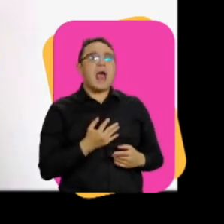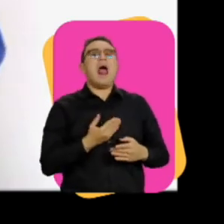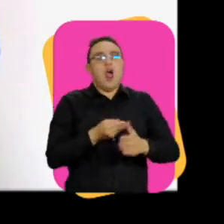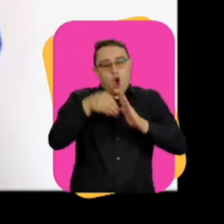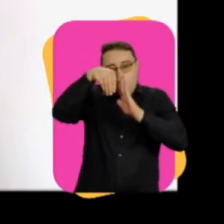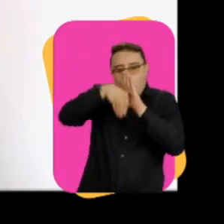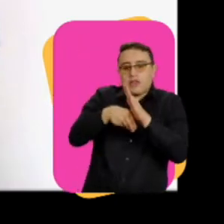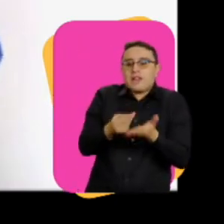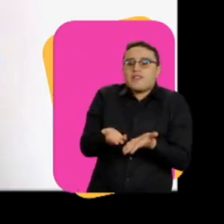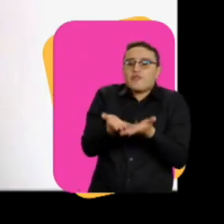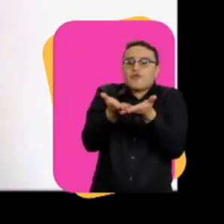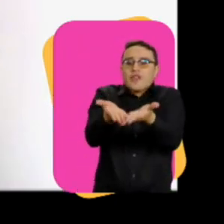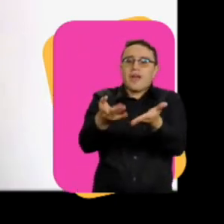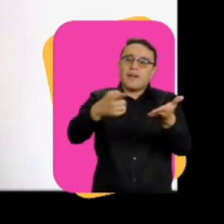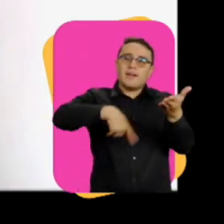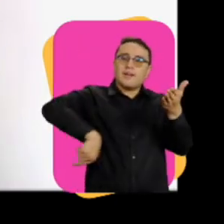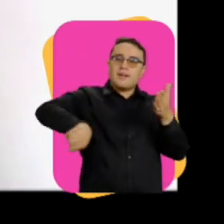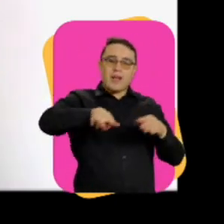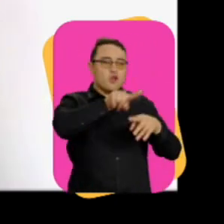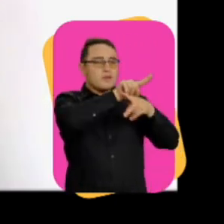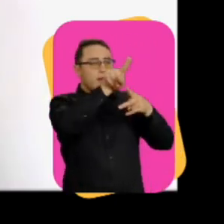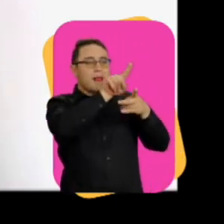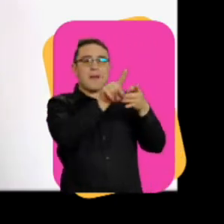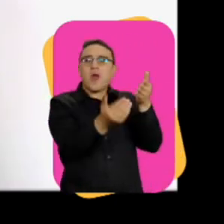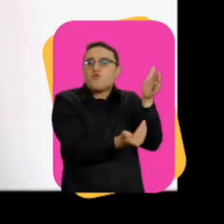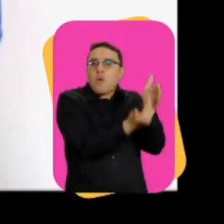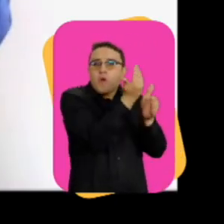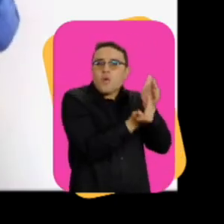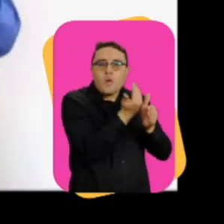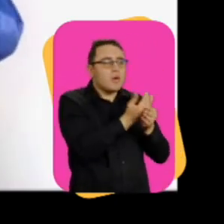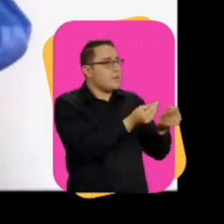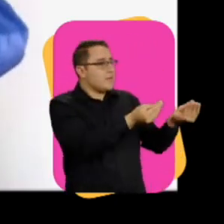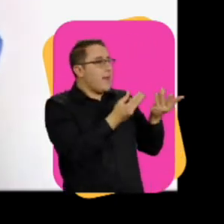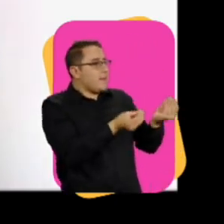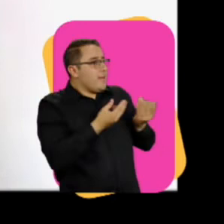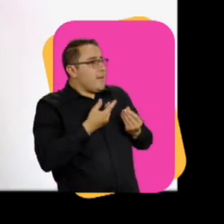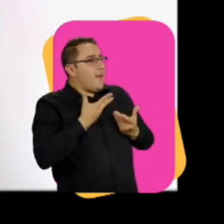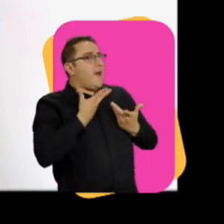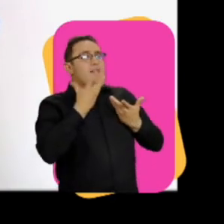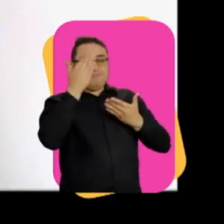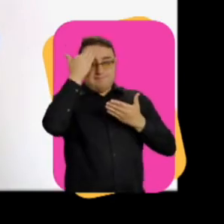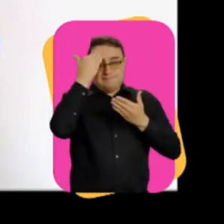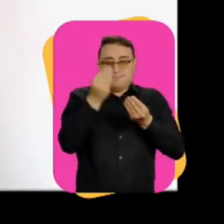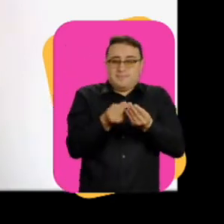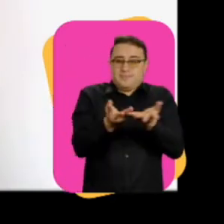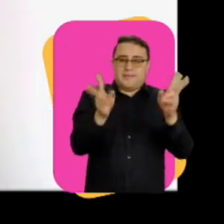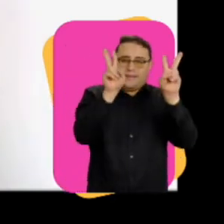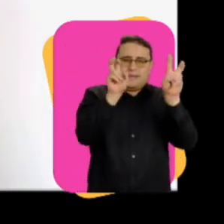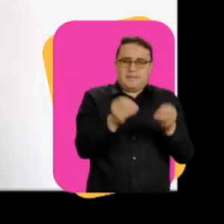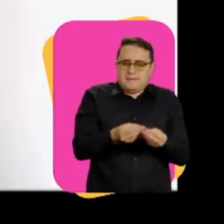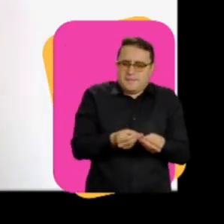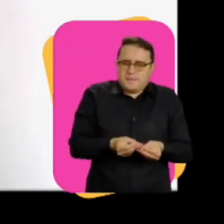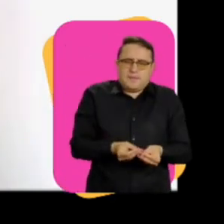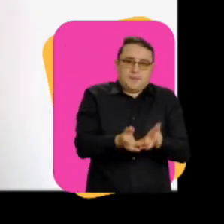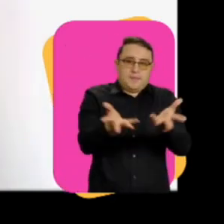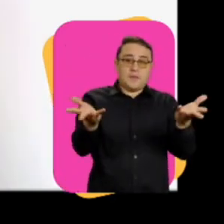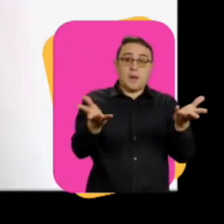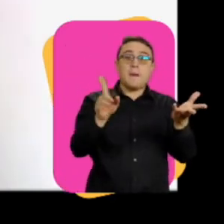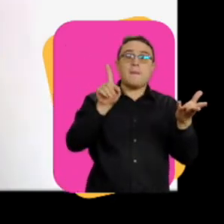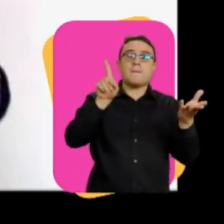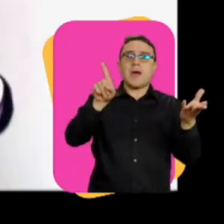para que la gente cada semana reciba un nuevo contenido en una nueva manera de consumir, que es el mismo,